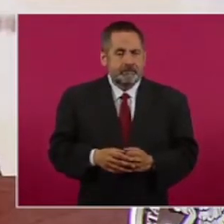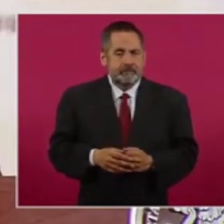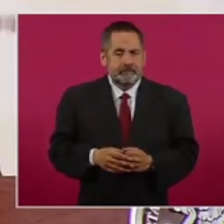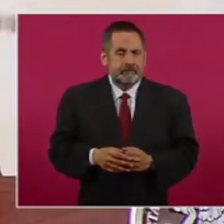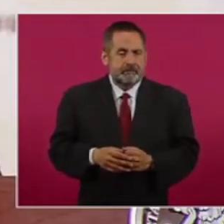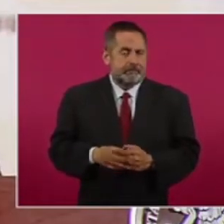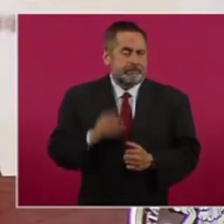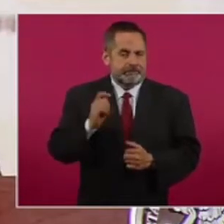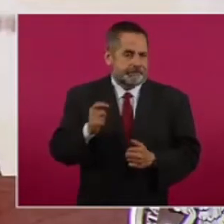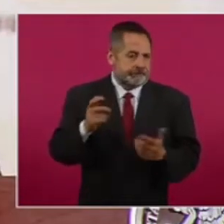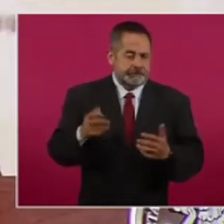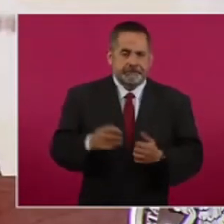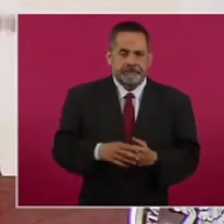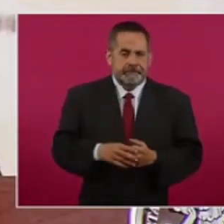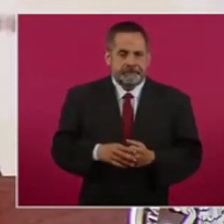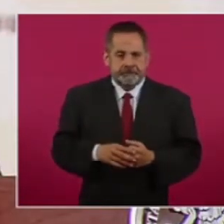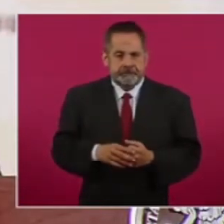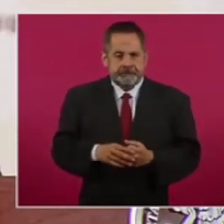Y que